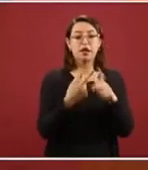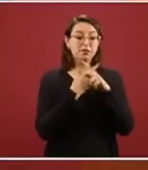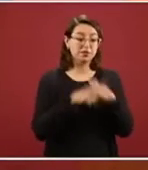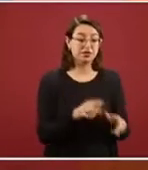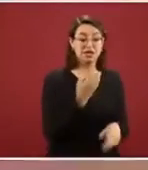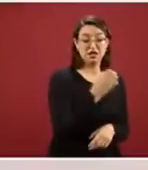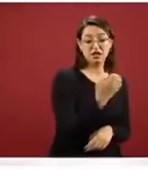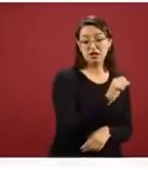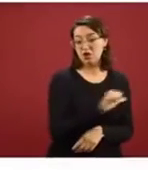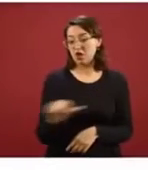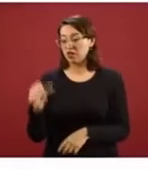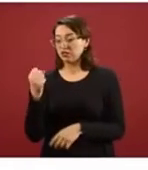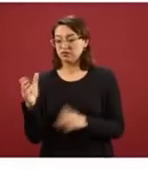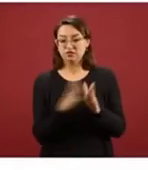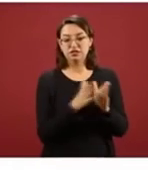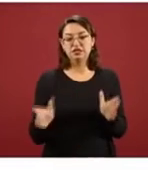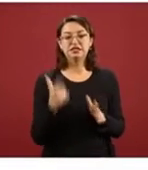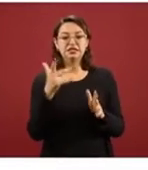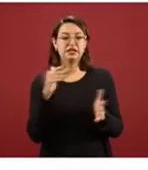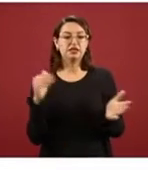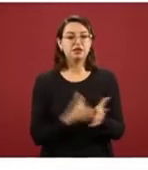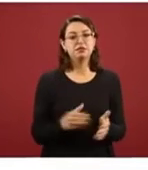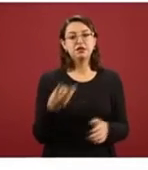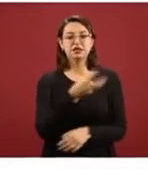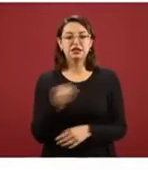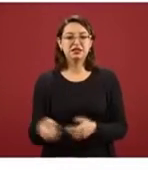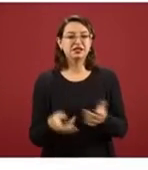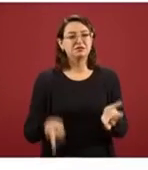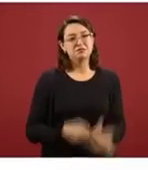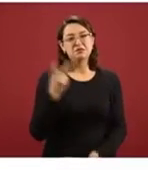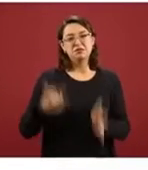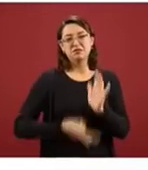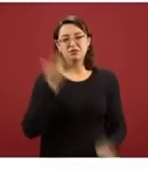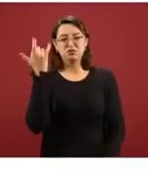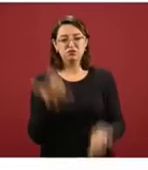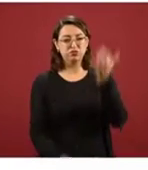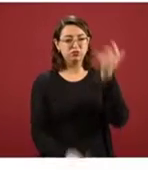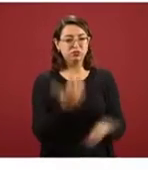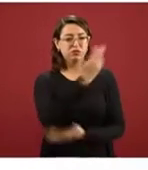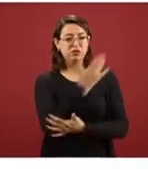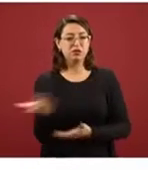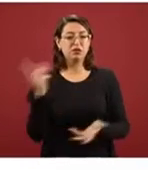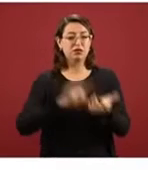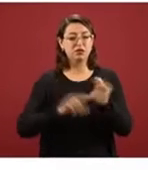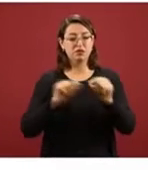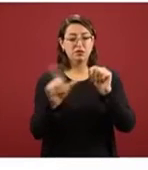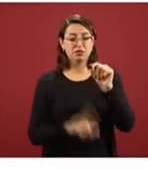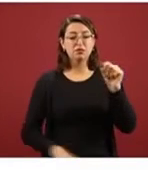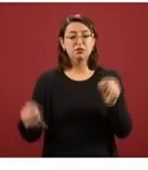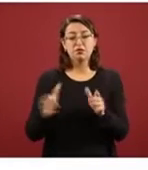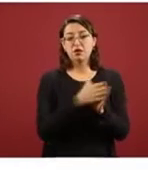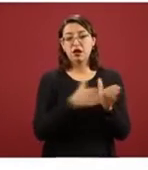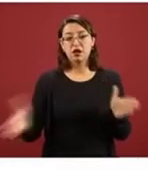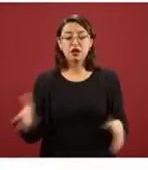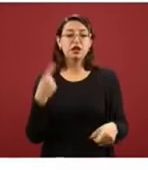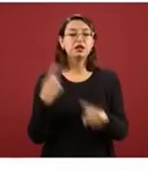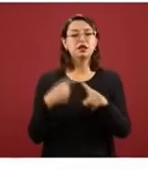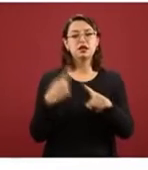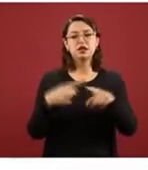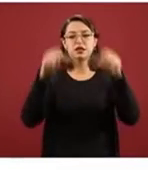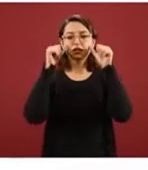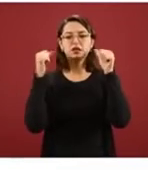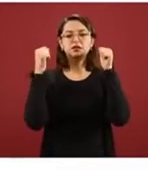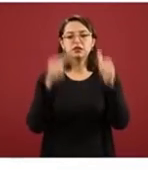septiembre. Cerca de 7,300 incendios forestales se registraron en nuestro país en esta temporada y fueron atendidos por